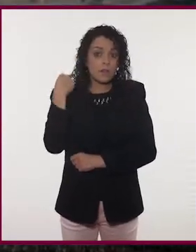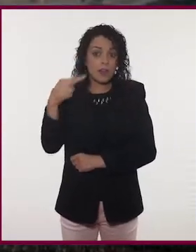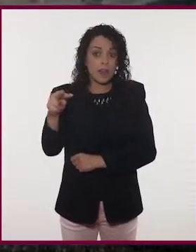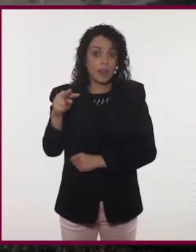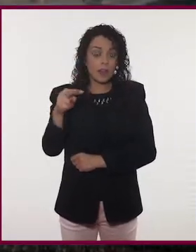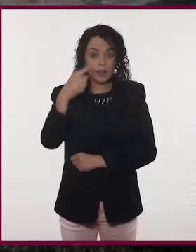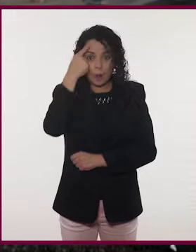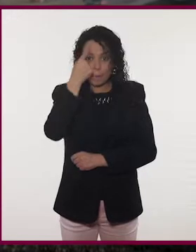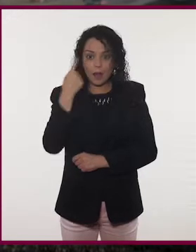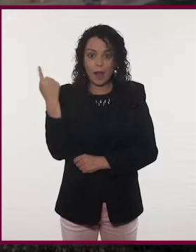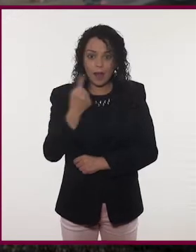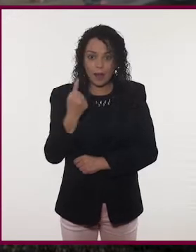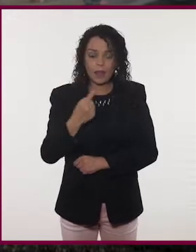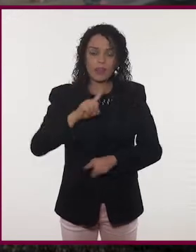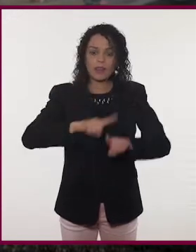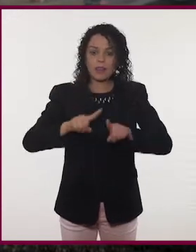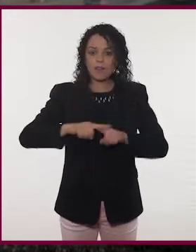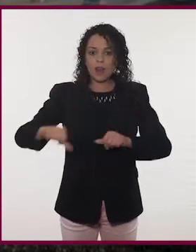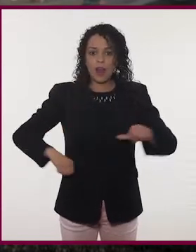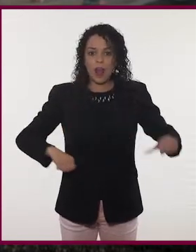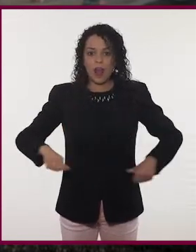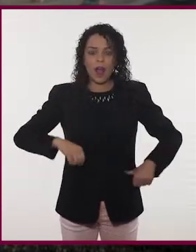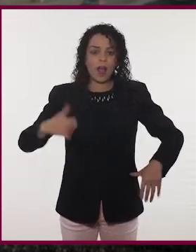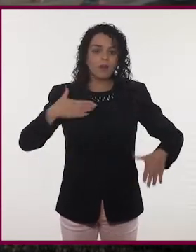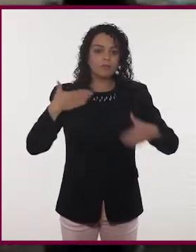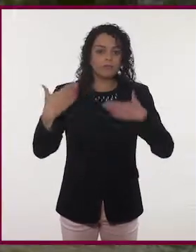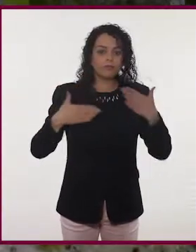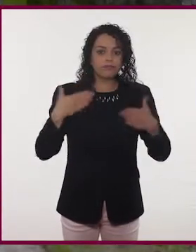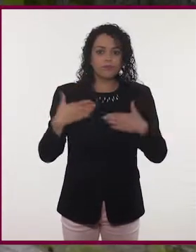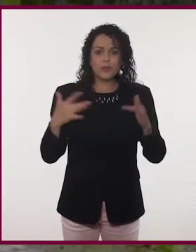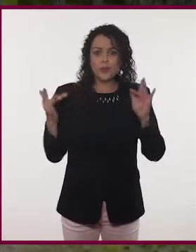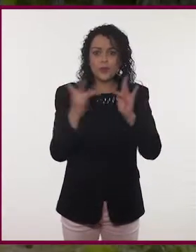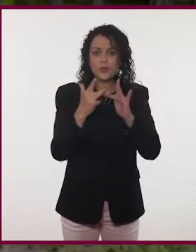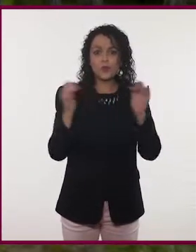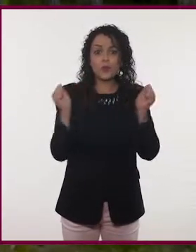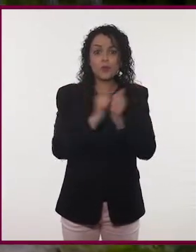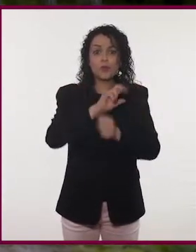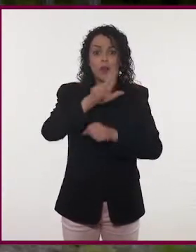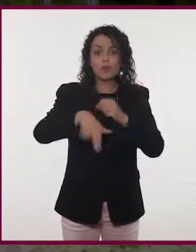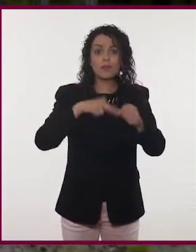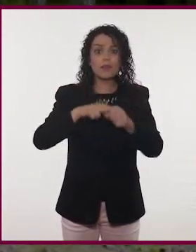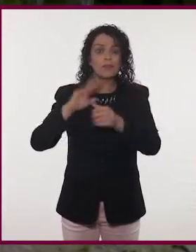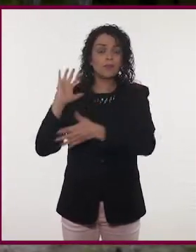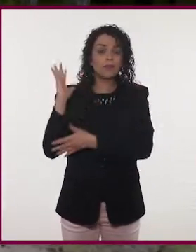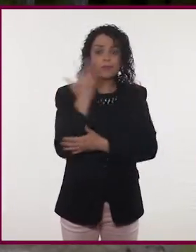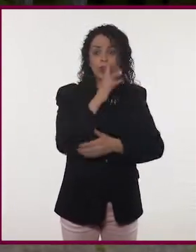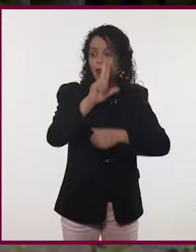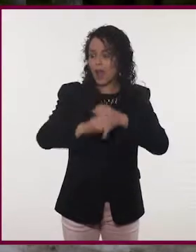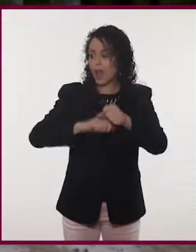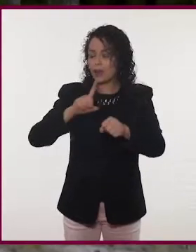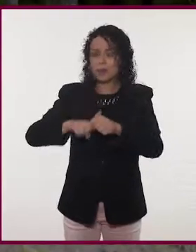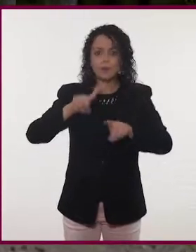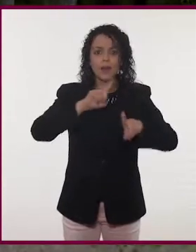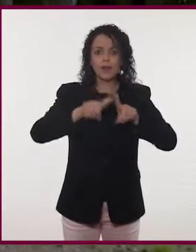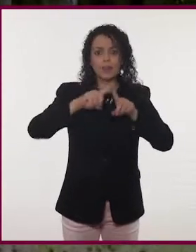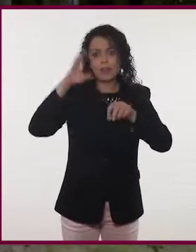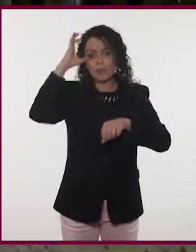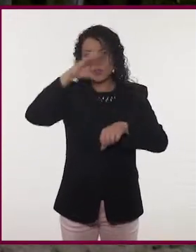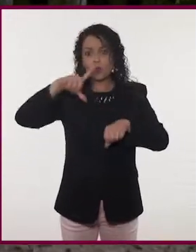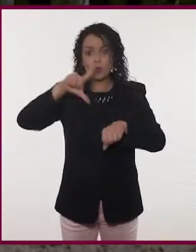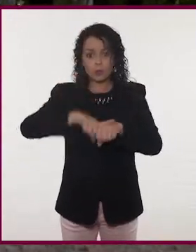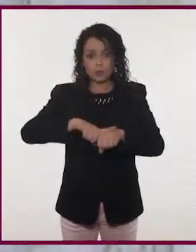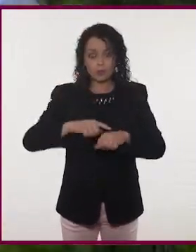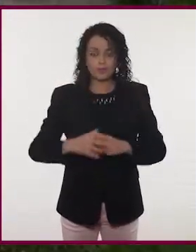el fin de realizar actividades recreativas en contacto directo con la naturaleza y las expresiones culturales que